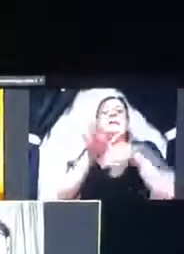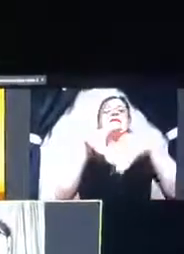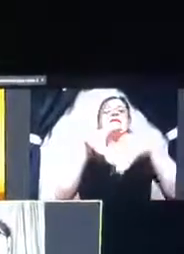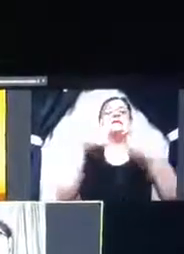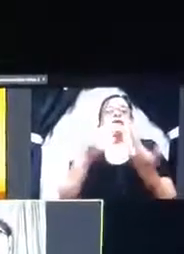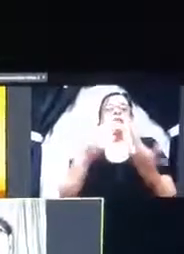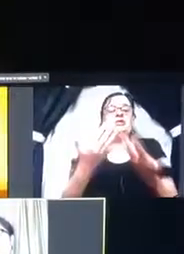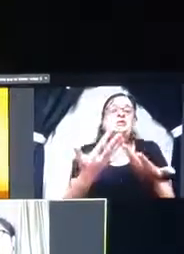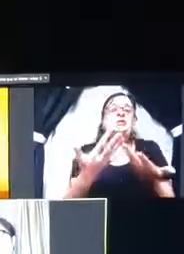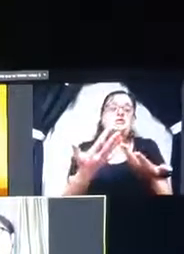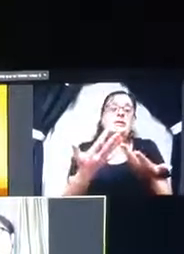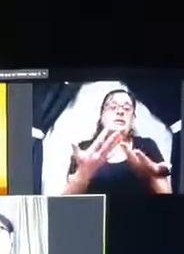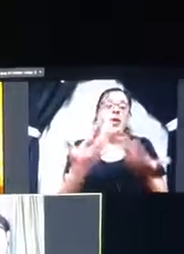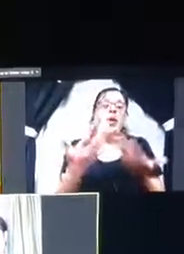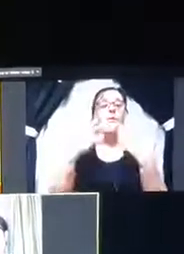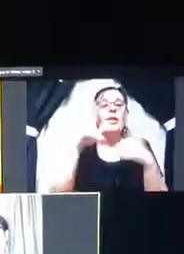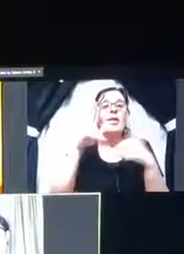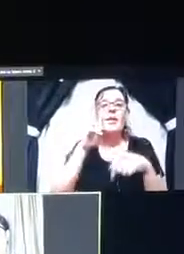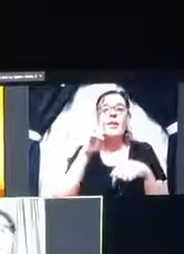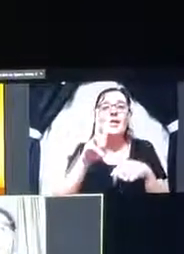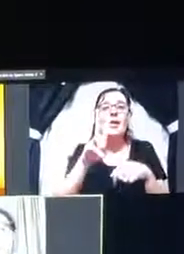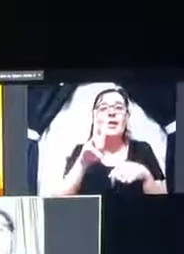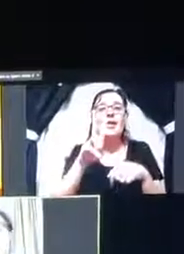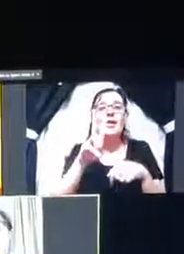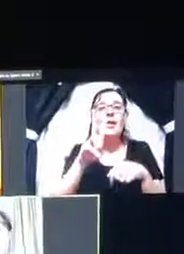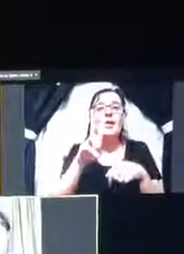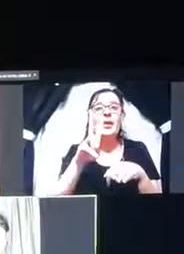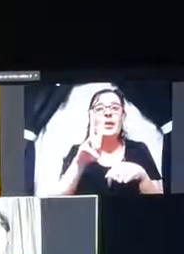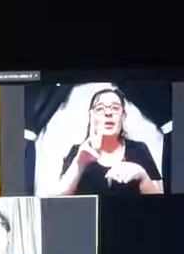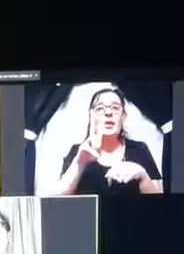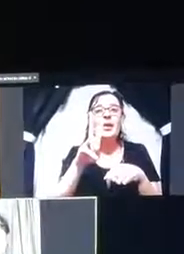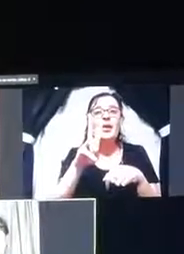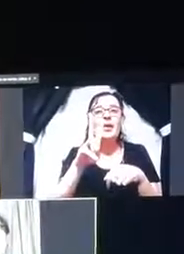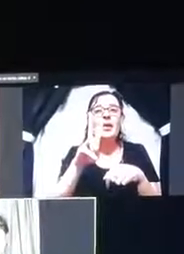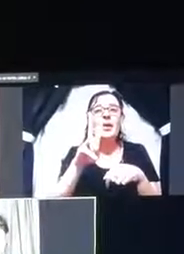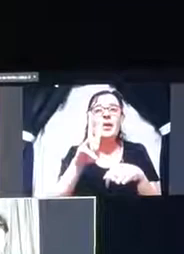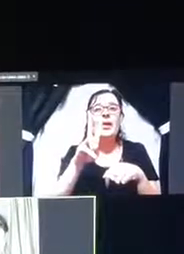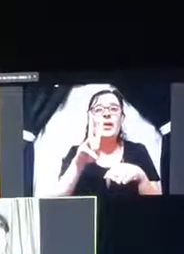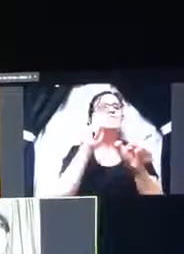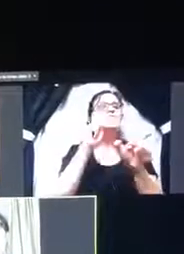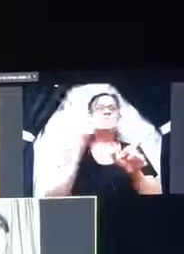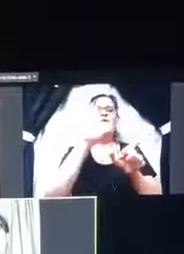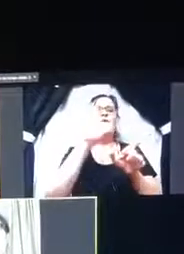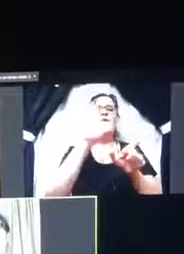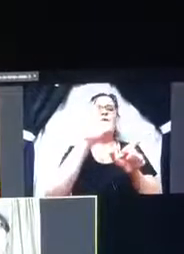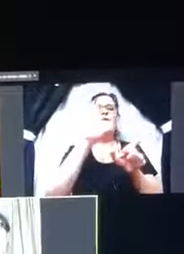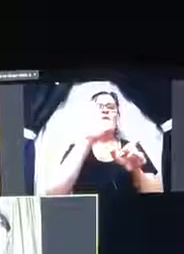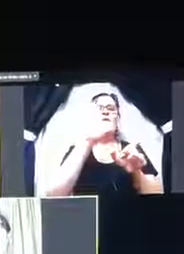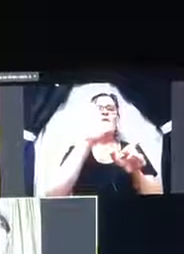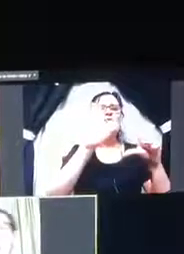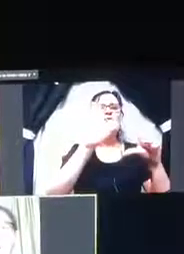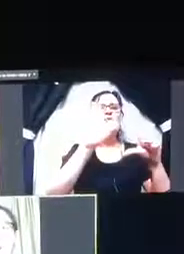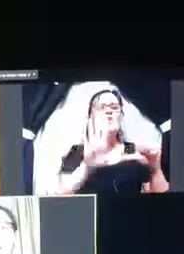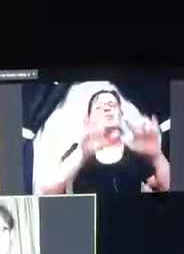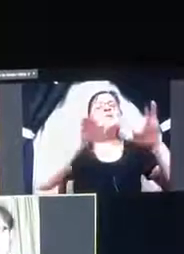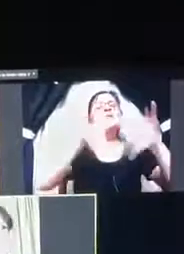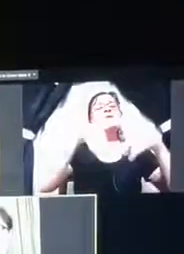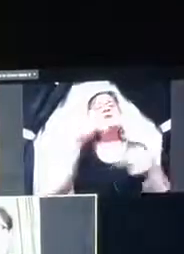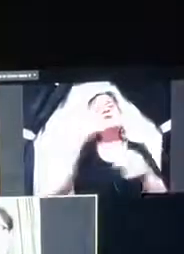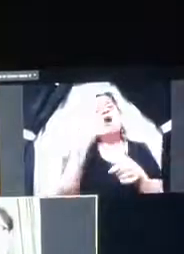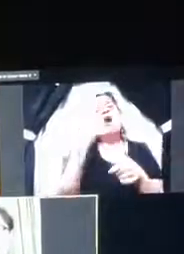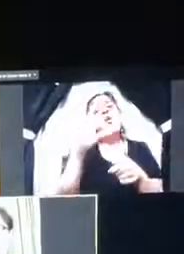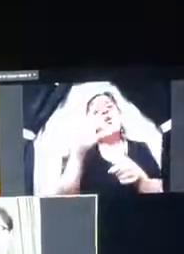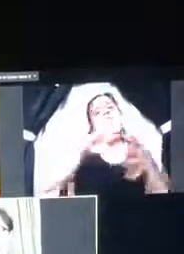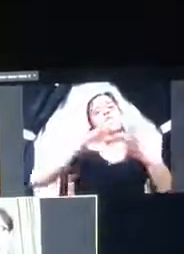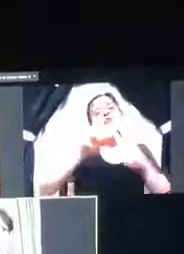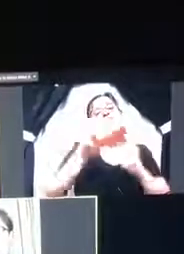que entrar a un Zoom, en donde quizás algunos no estén familiarizados con la plataforma. Así que bueno, vamos a hacer todo